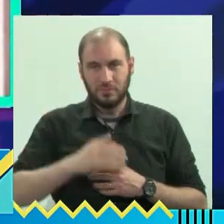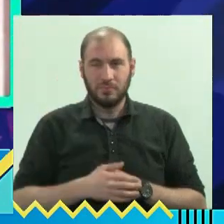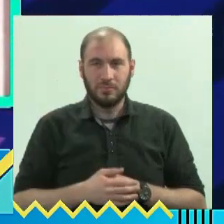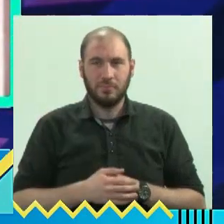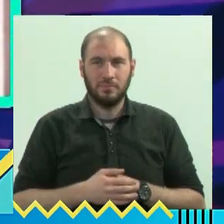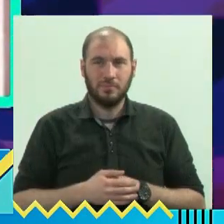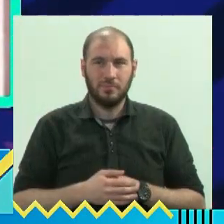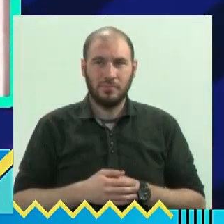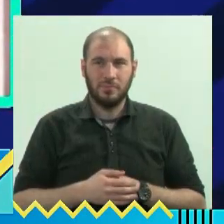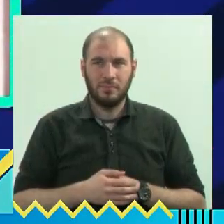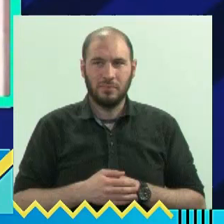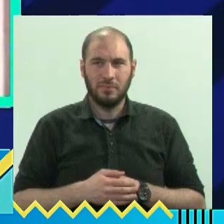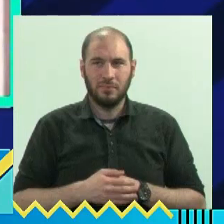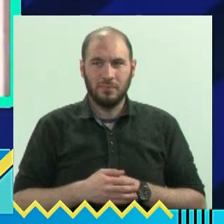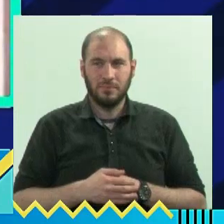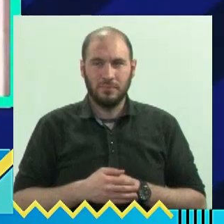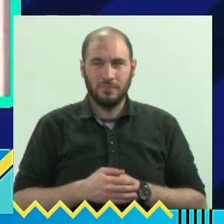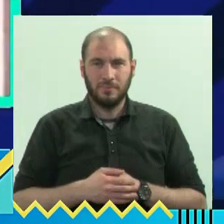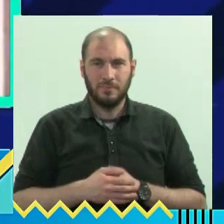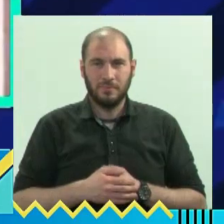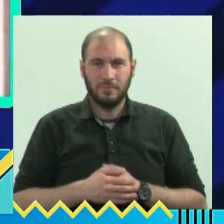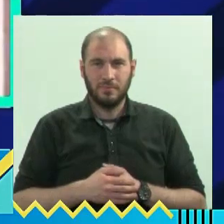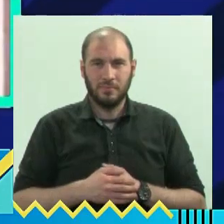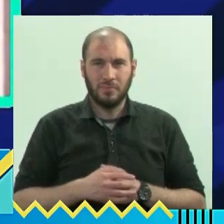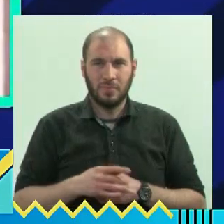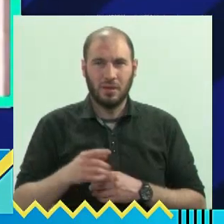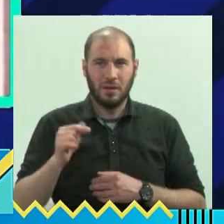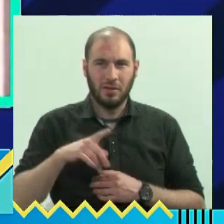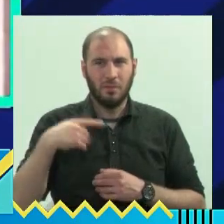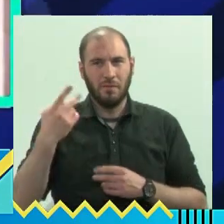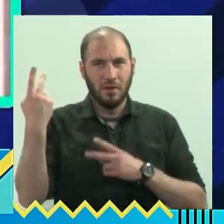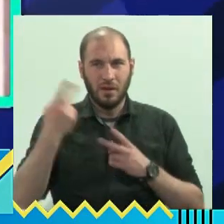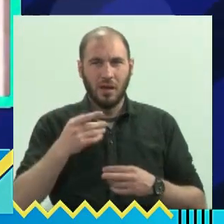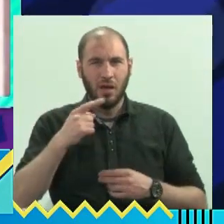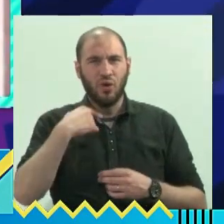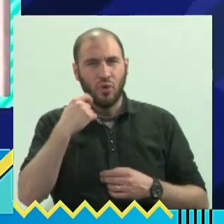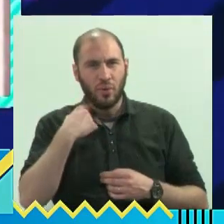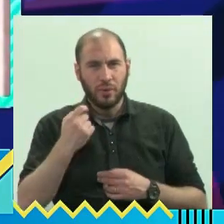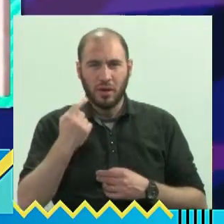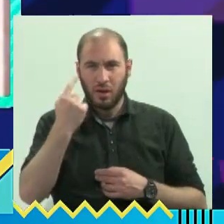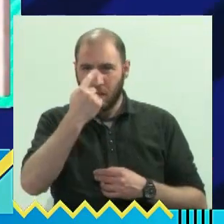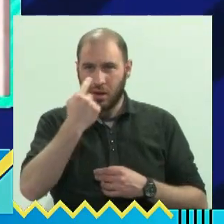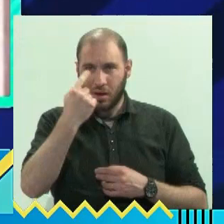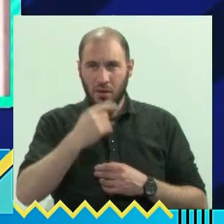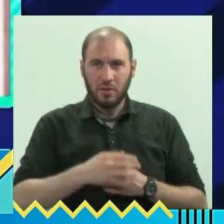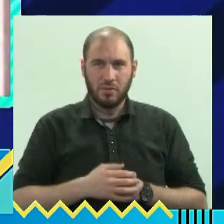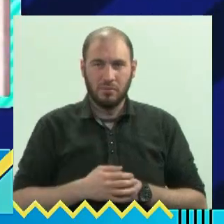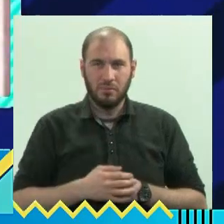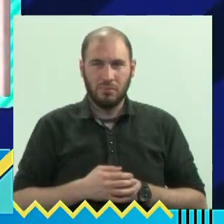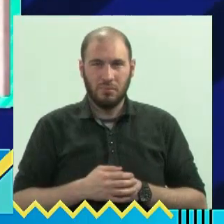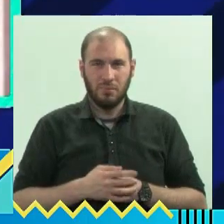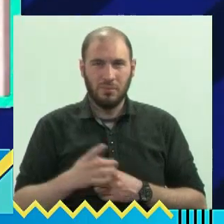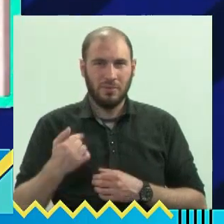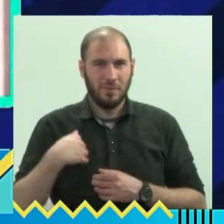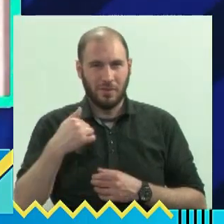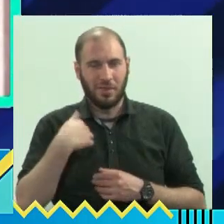pero... porque... esto dije, inmigrante, medio rubión, de ojos medio... No, yo no soy el más